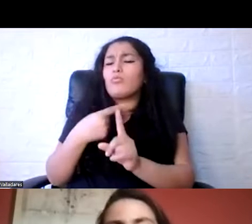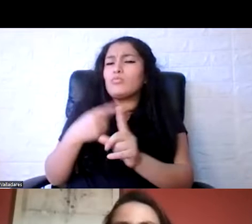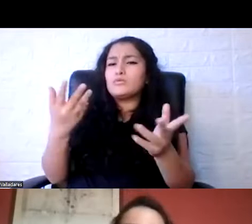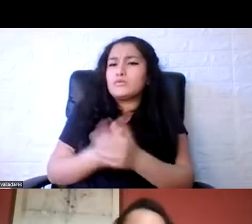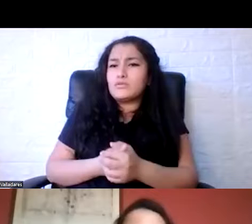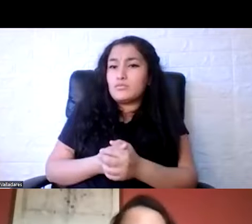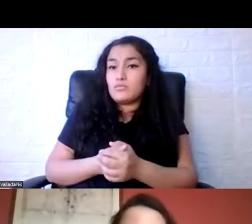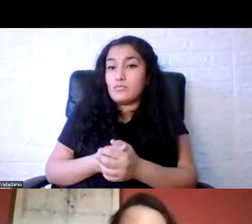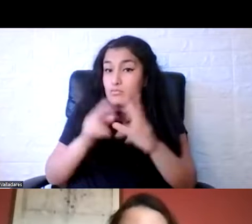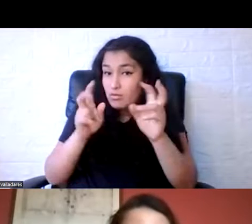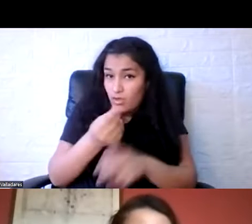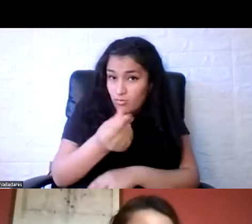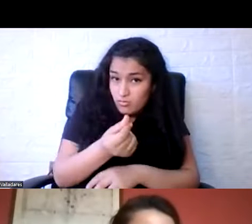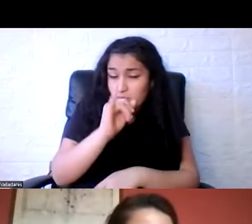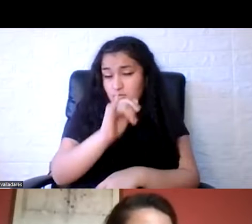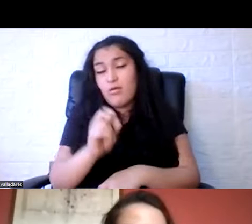muchas veces